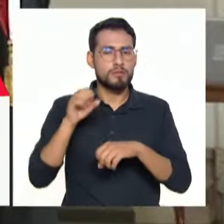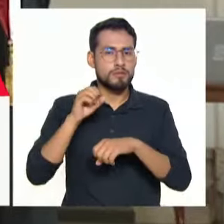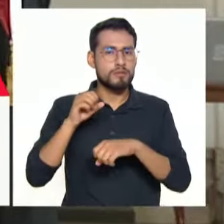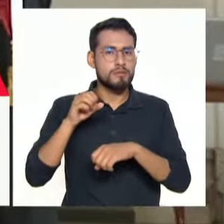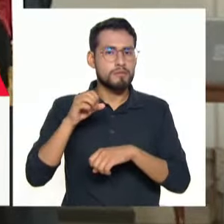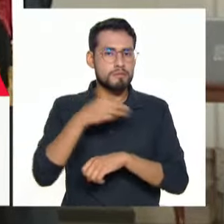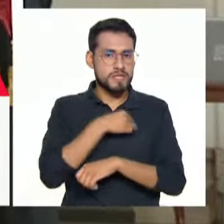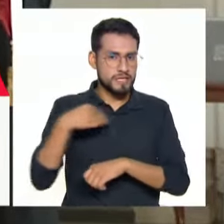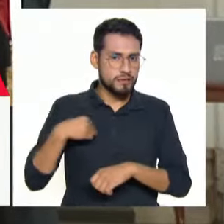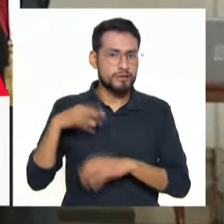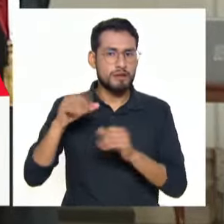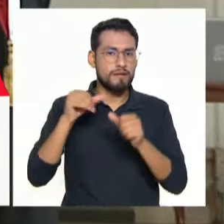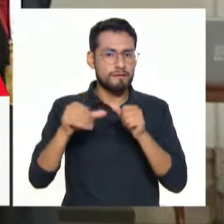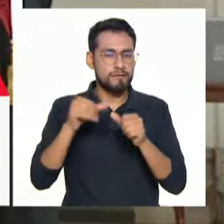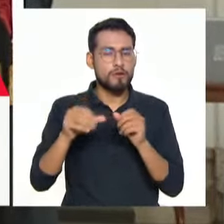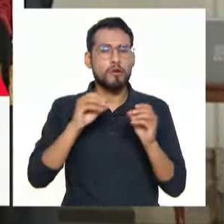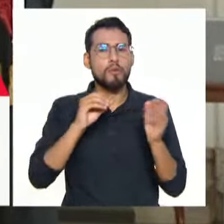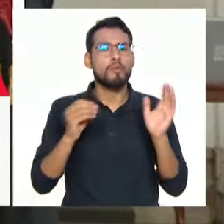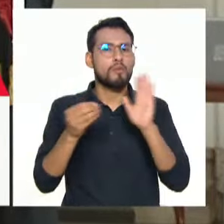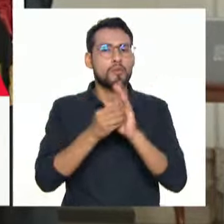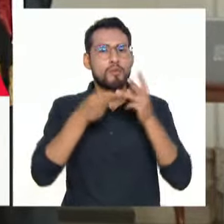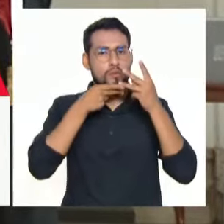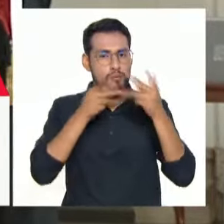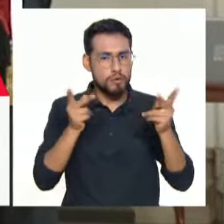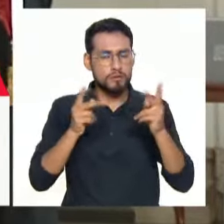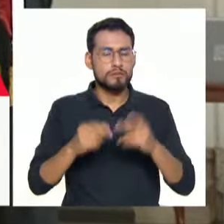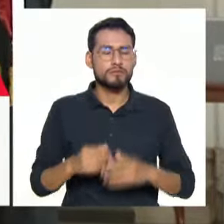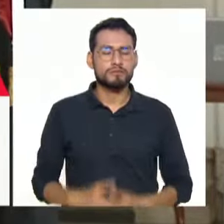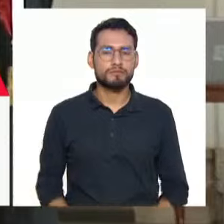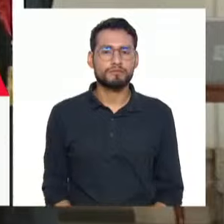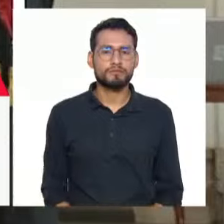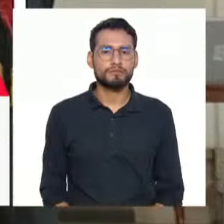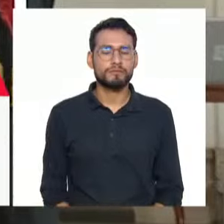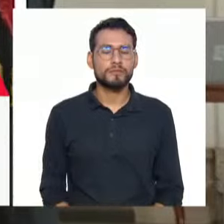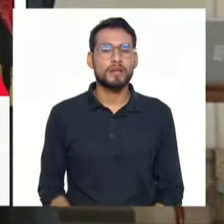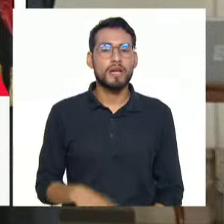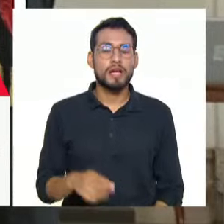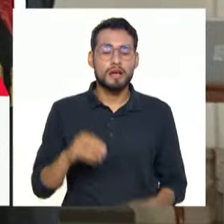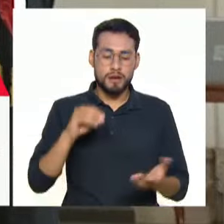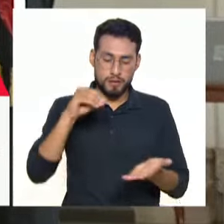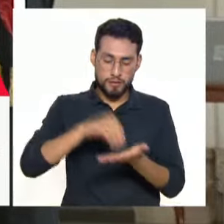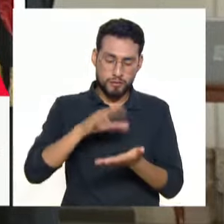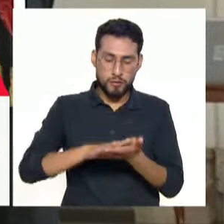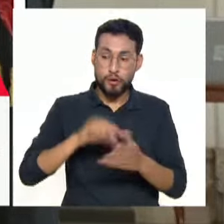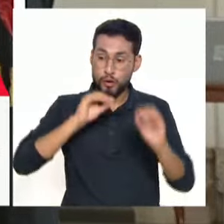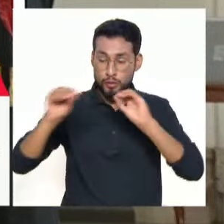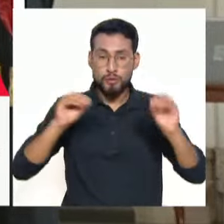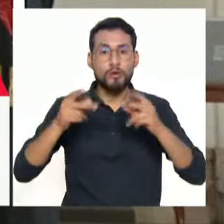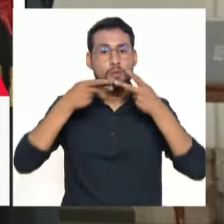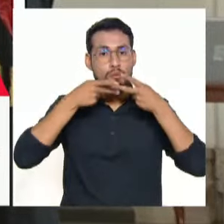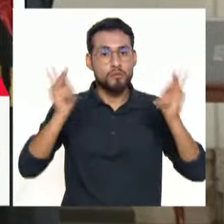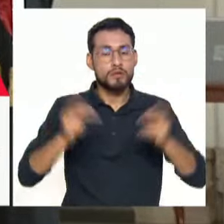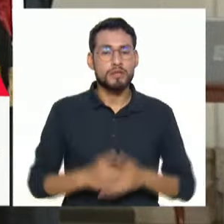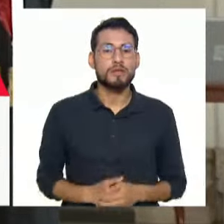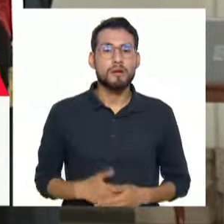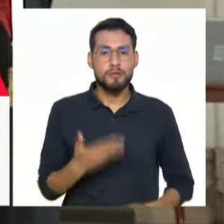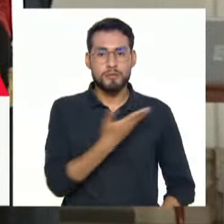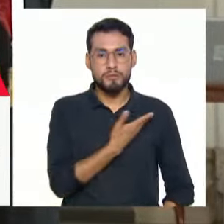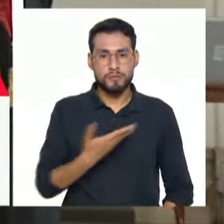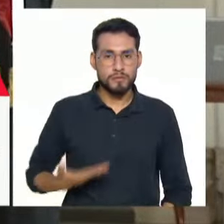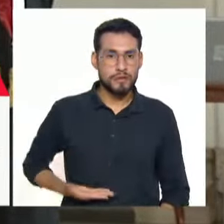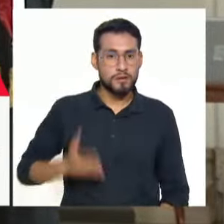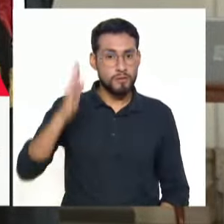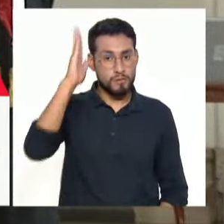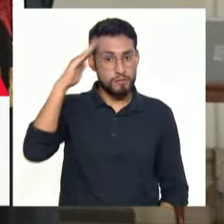de Ministros en la misma fecha de publicación de la presente Resolución Suprema. Regístrese, comuníquese y publíquese. Dinersilia